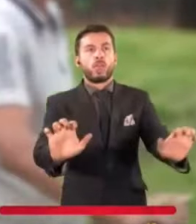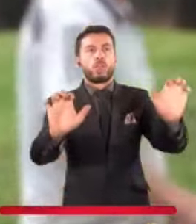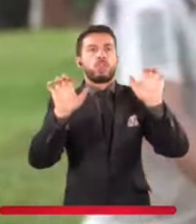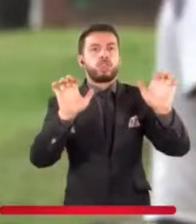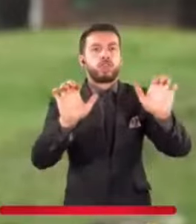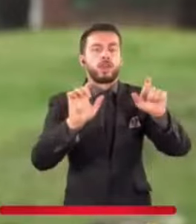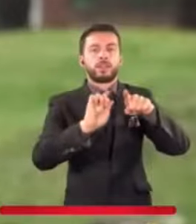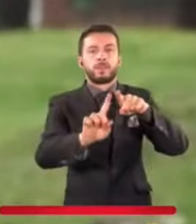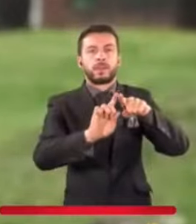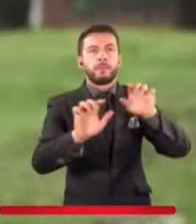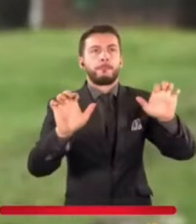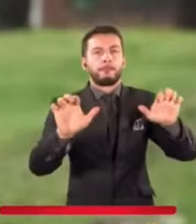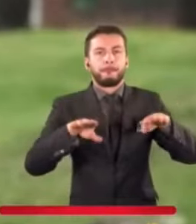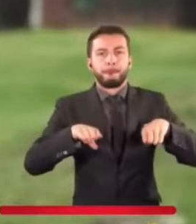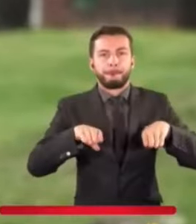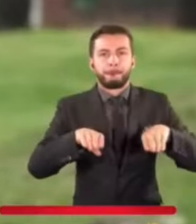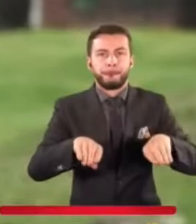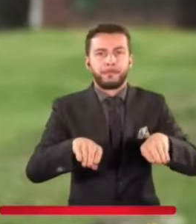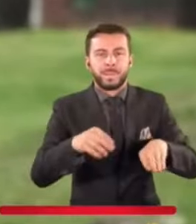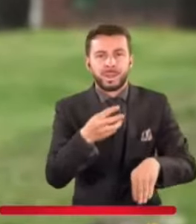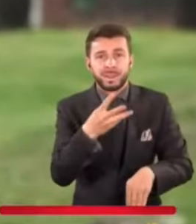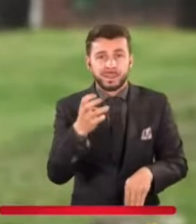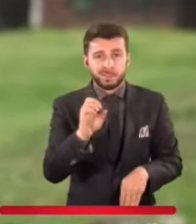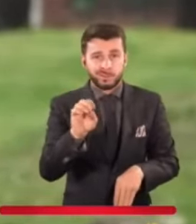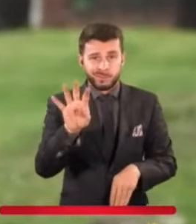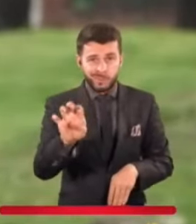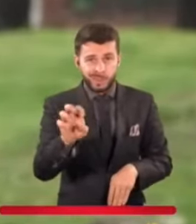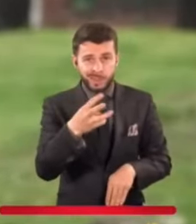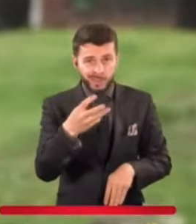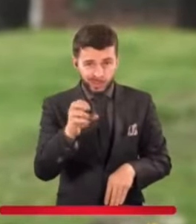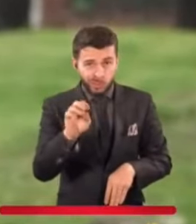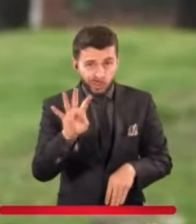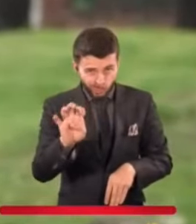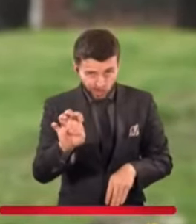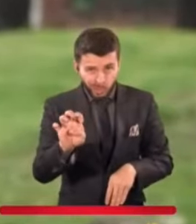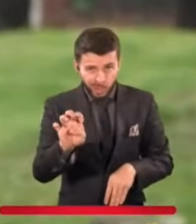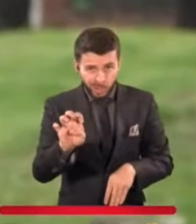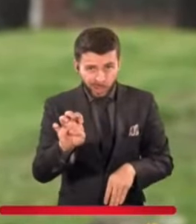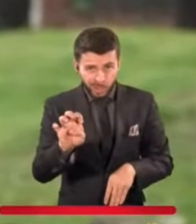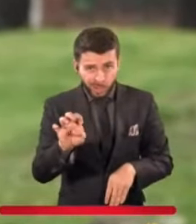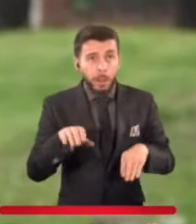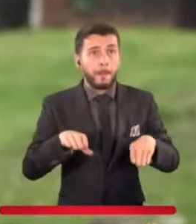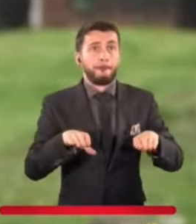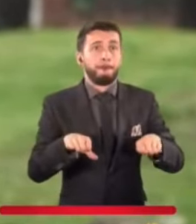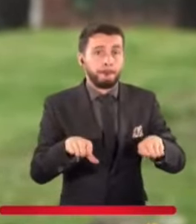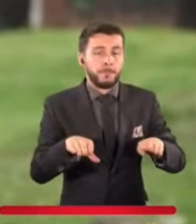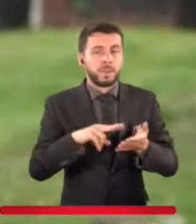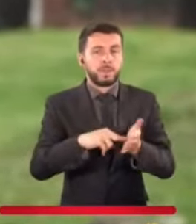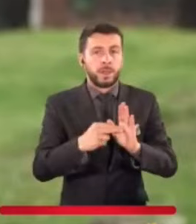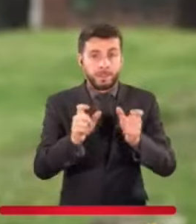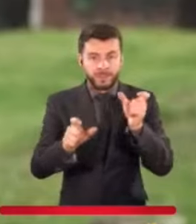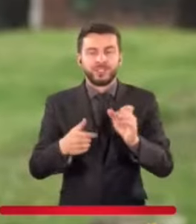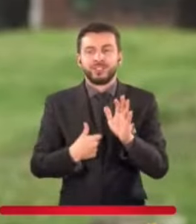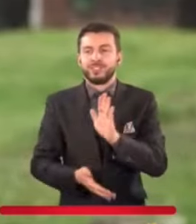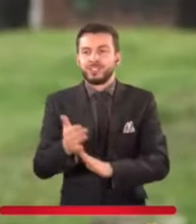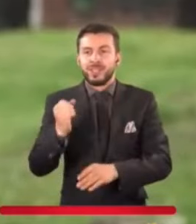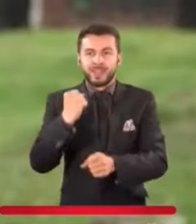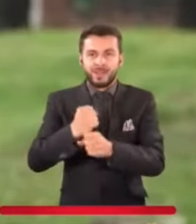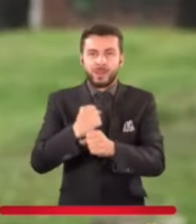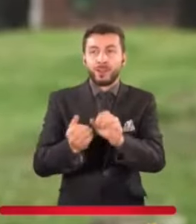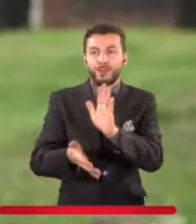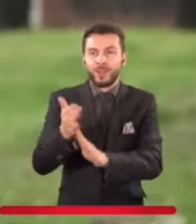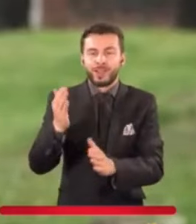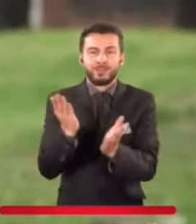transporte público, 309. Cada bloqueo de esos es personas que van al trabajo, que van al médico, que van